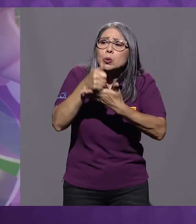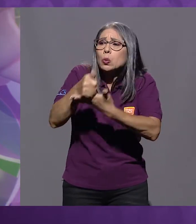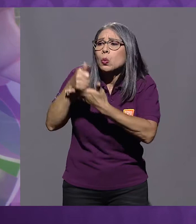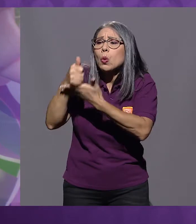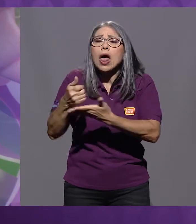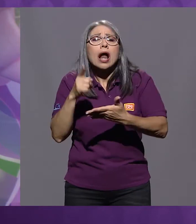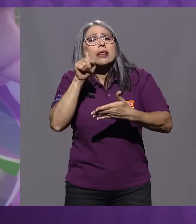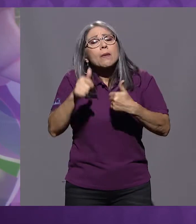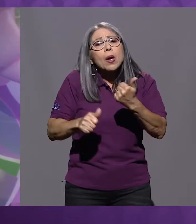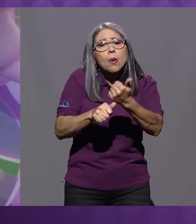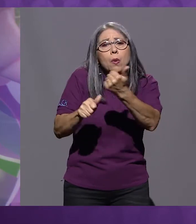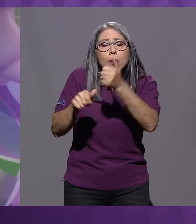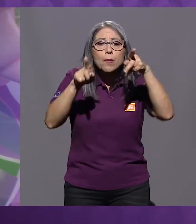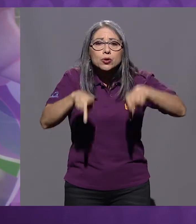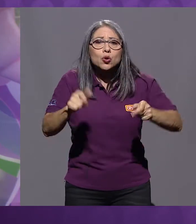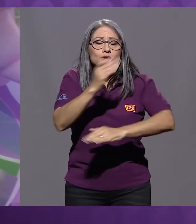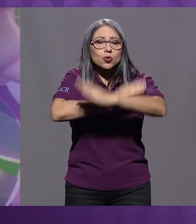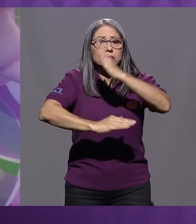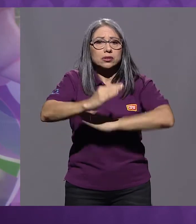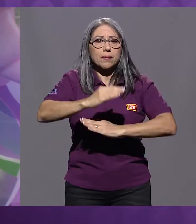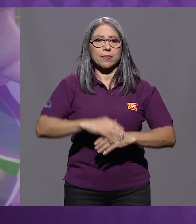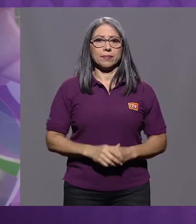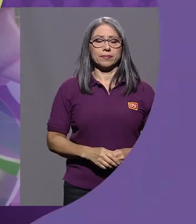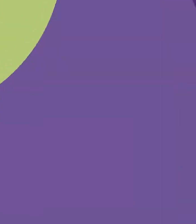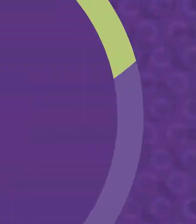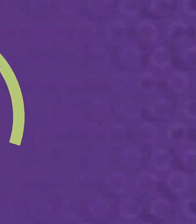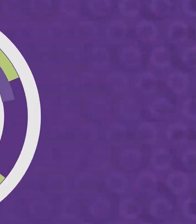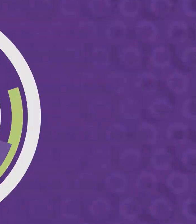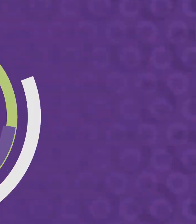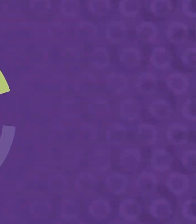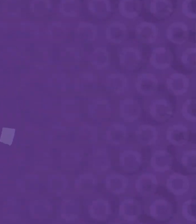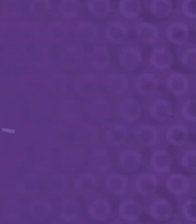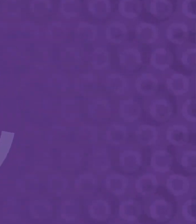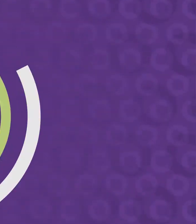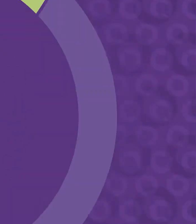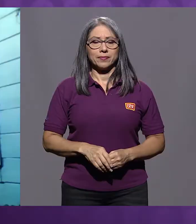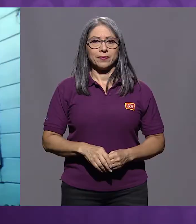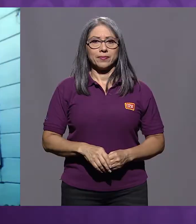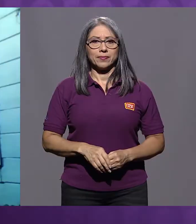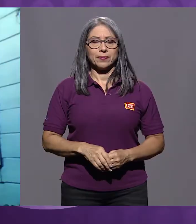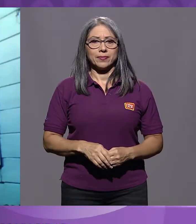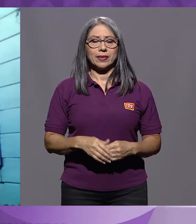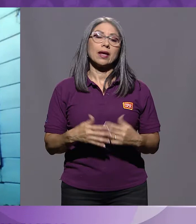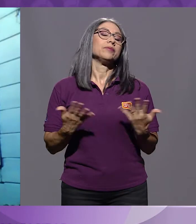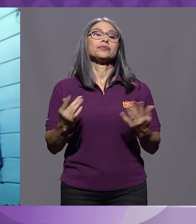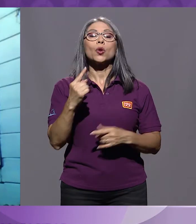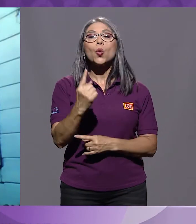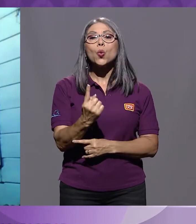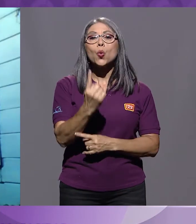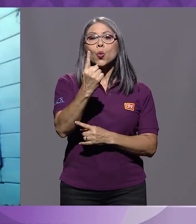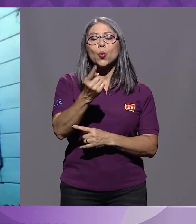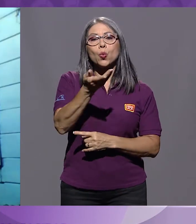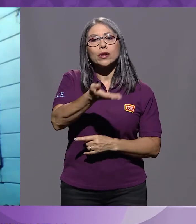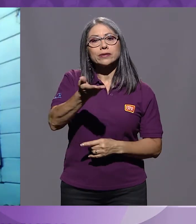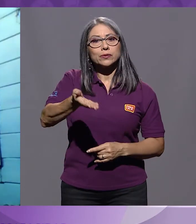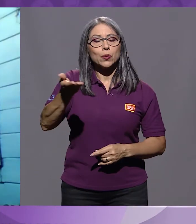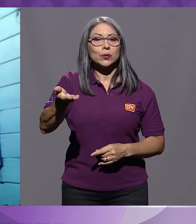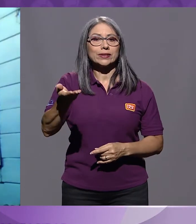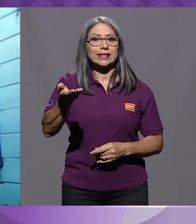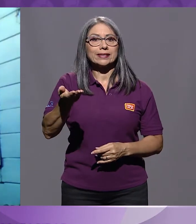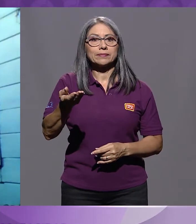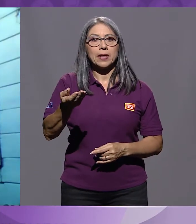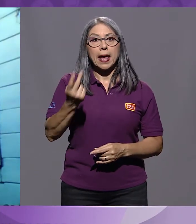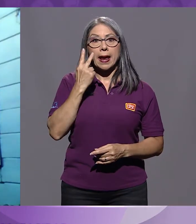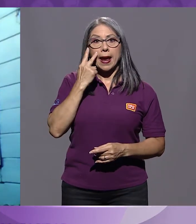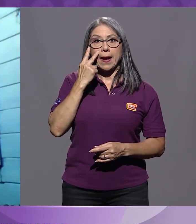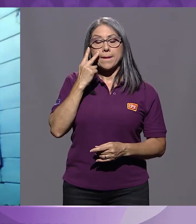la población en condición de discapacidad. Sí, una de las cosas en las que